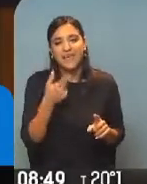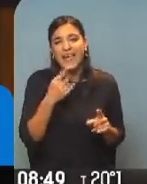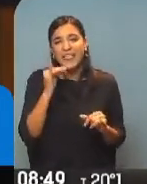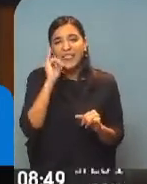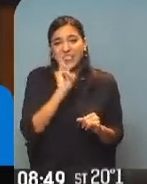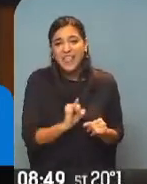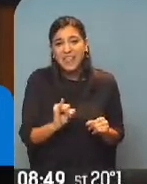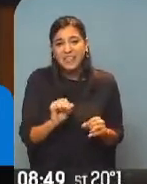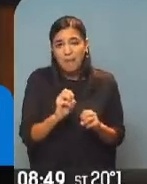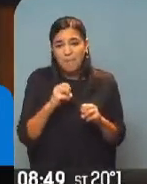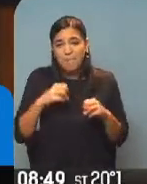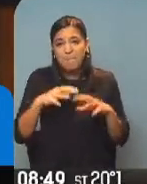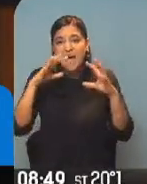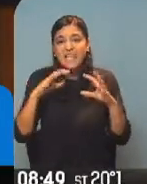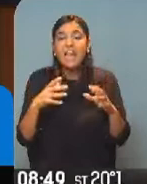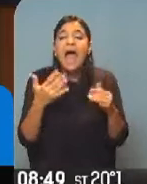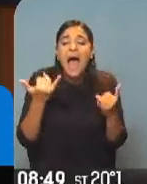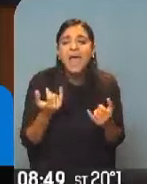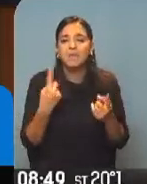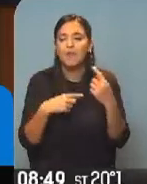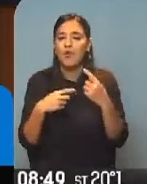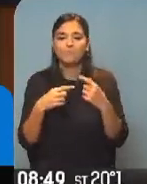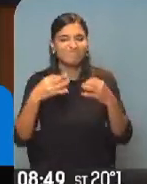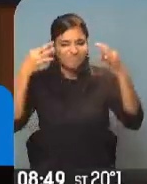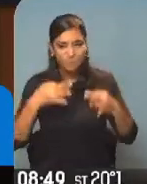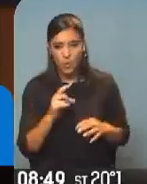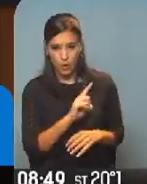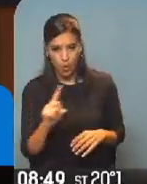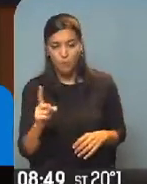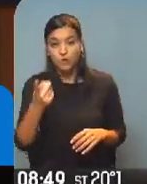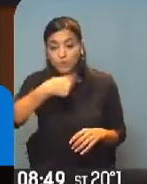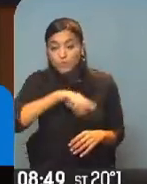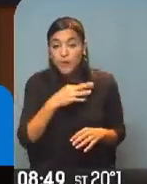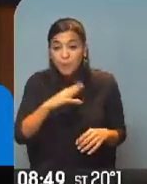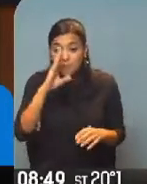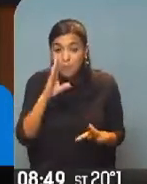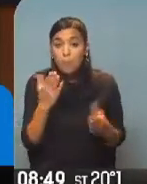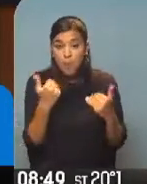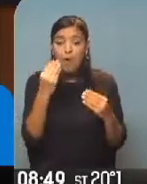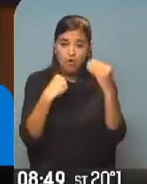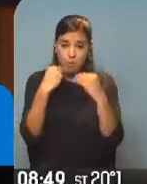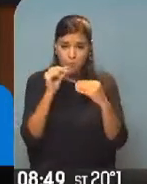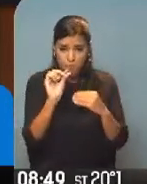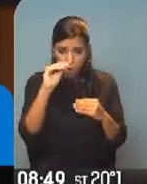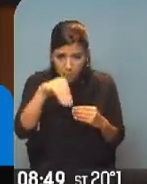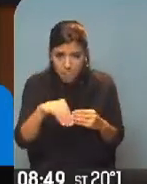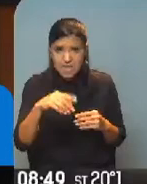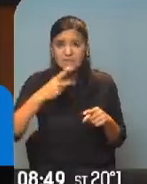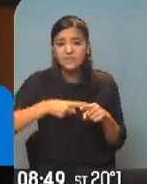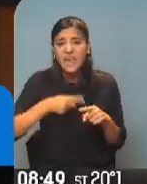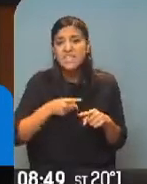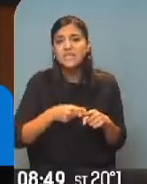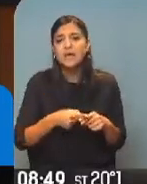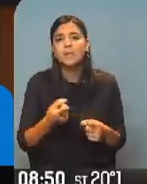las dietas mágicas existen pero no funciona si uno lo que tiene que tener en cuenta es que uno puede comer un poco además en el momento la fiesta pero